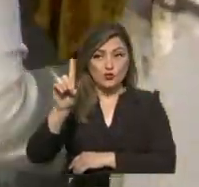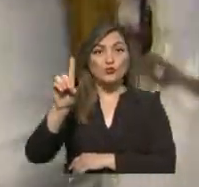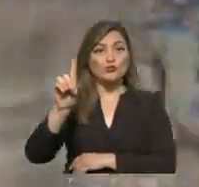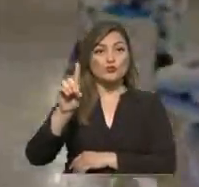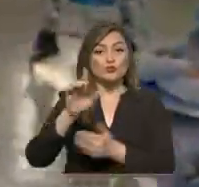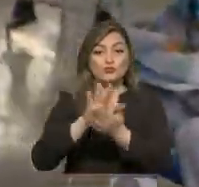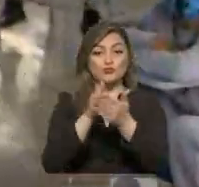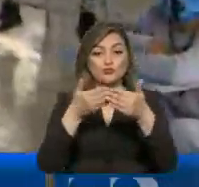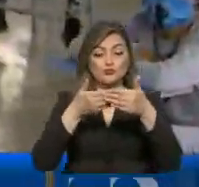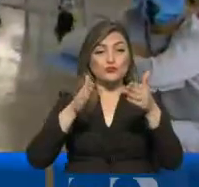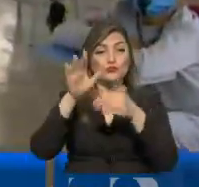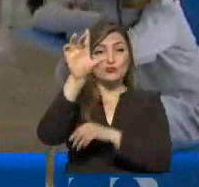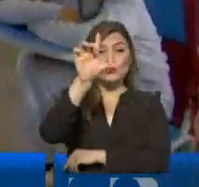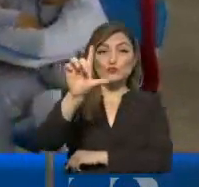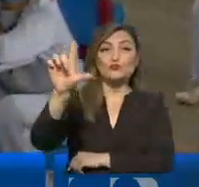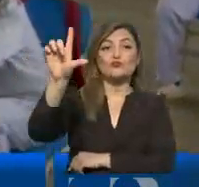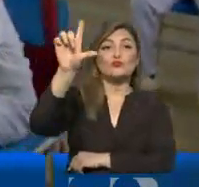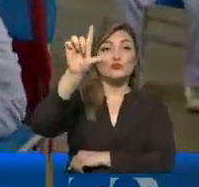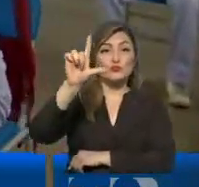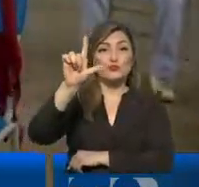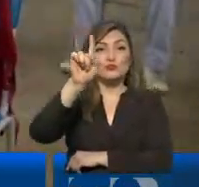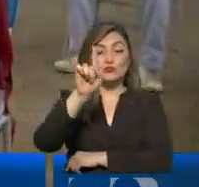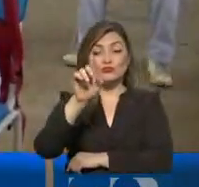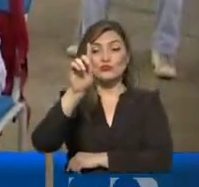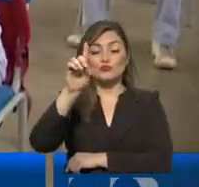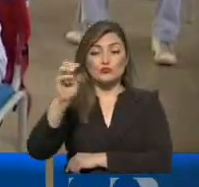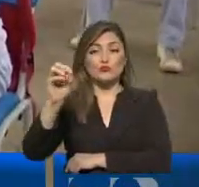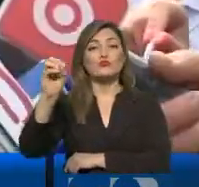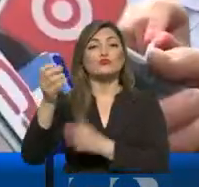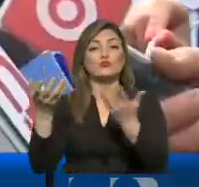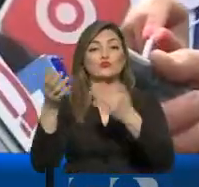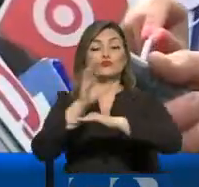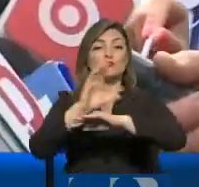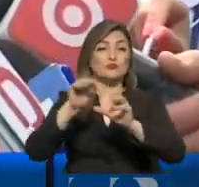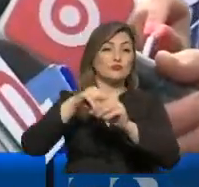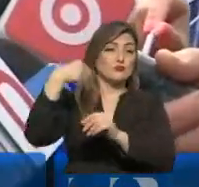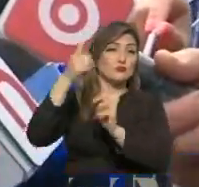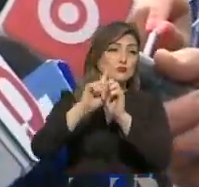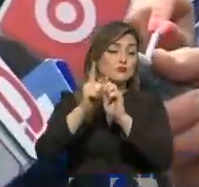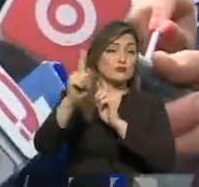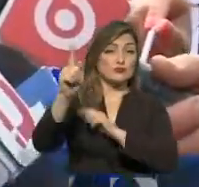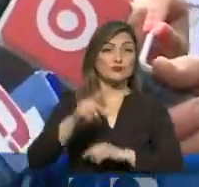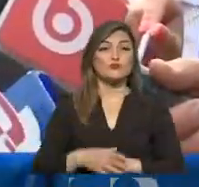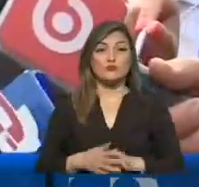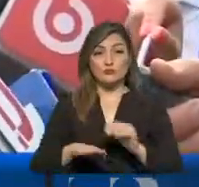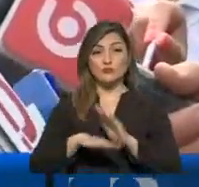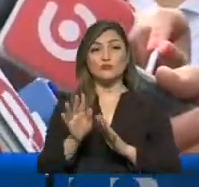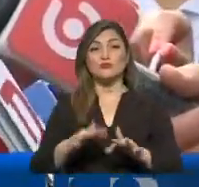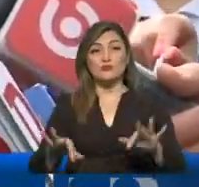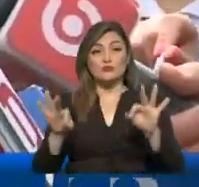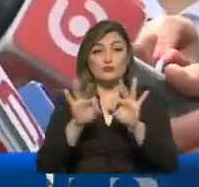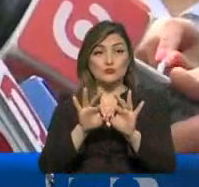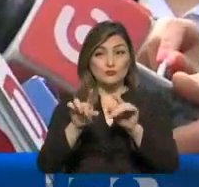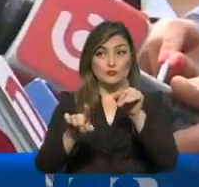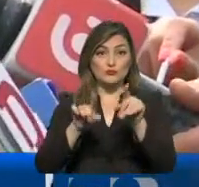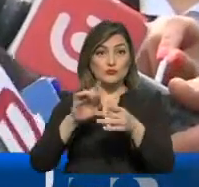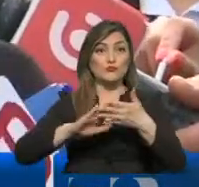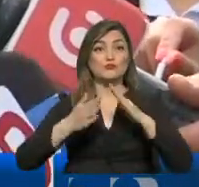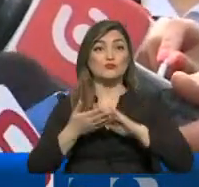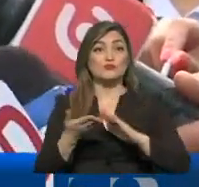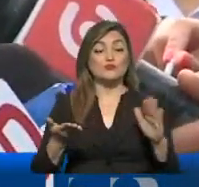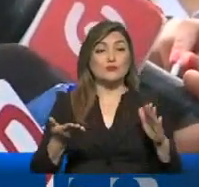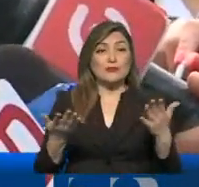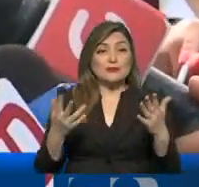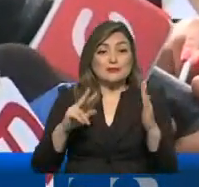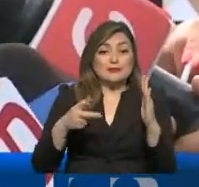abrieron sus aulas este lunes, 1.100 están en la zona rural. Para nosotros eso es lo más importante porque muchas de estas comunidades tienen